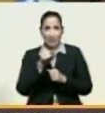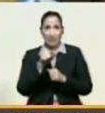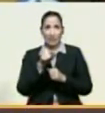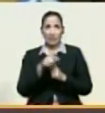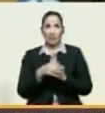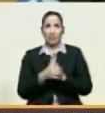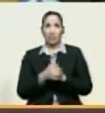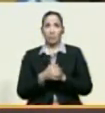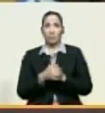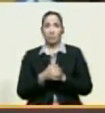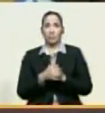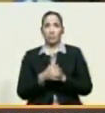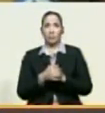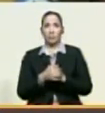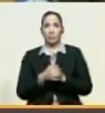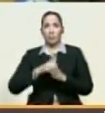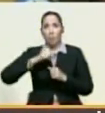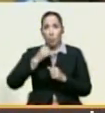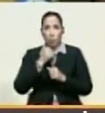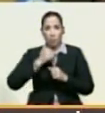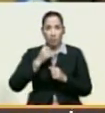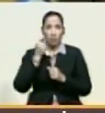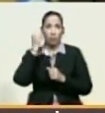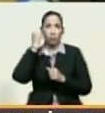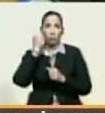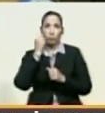onda de la policía de Sucre